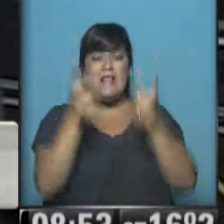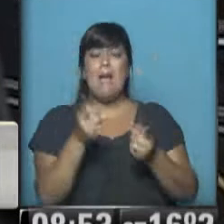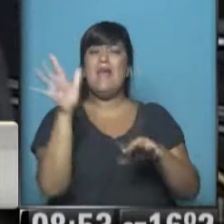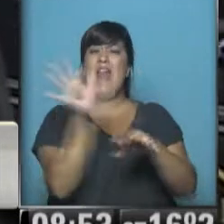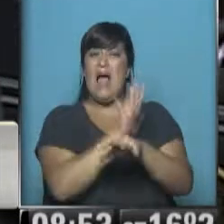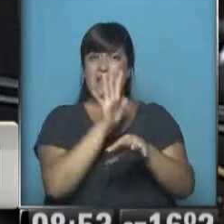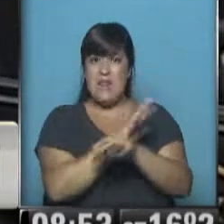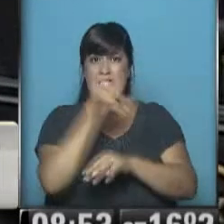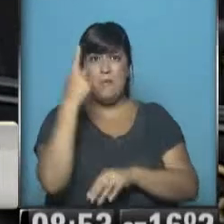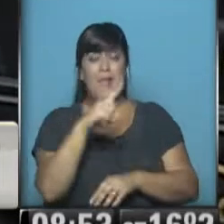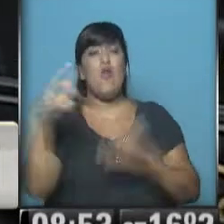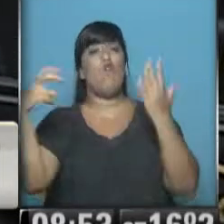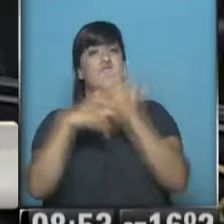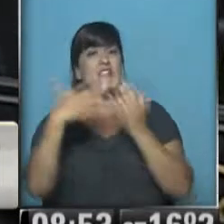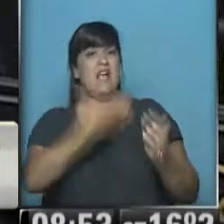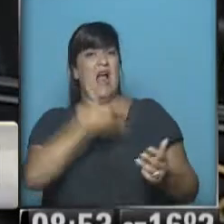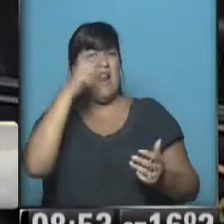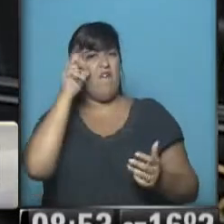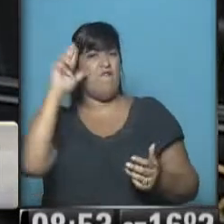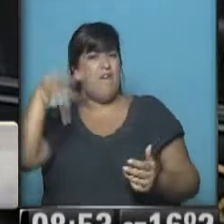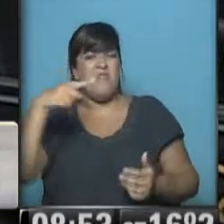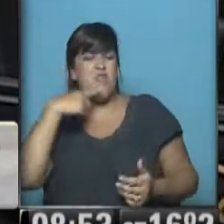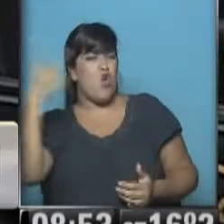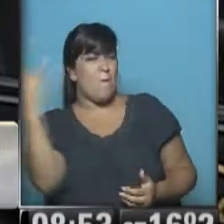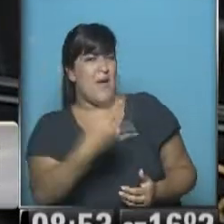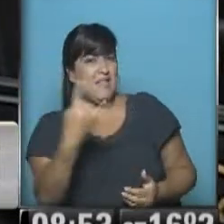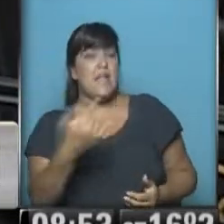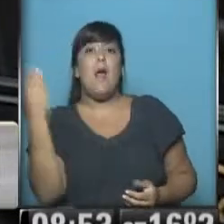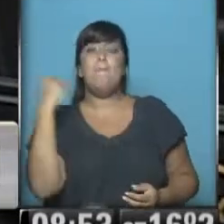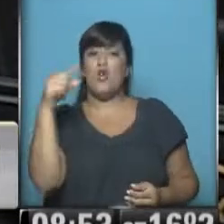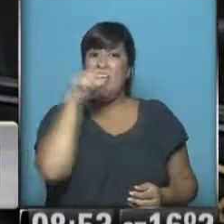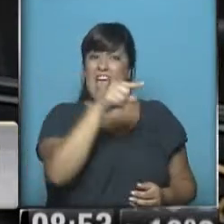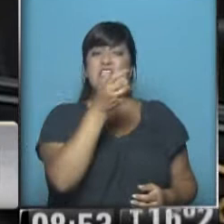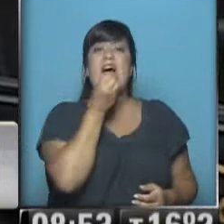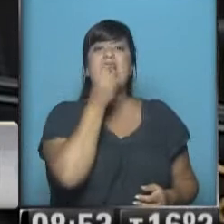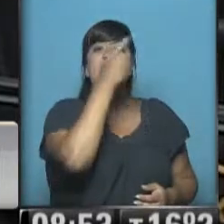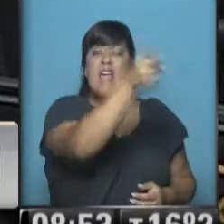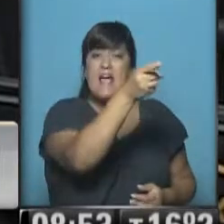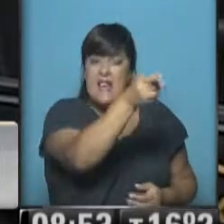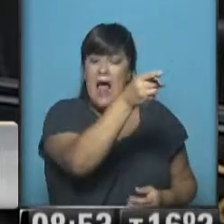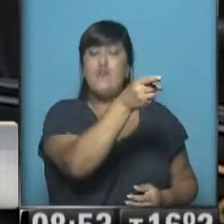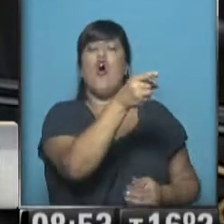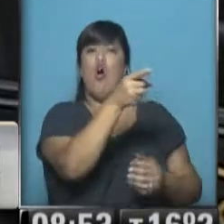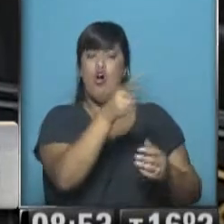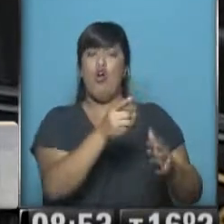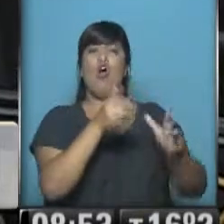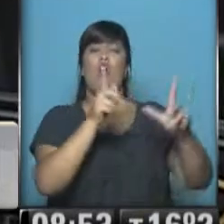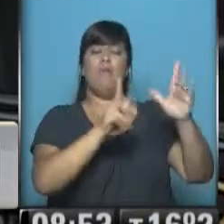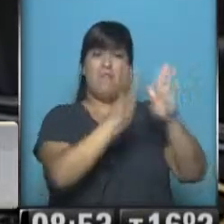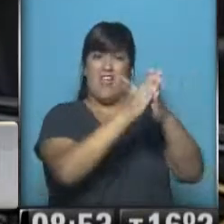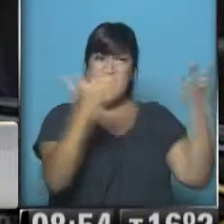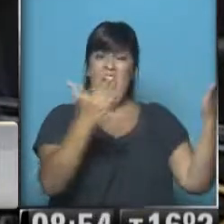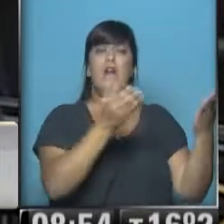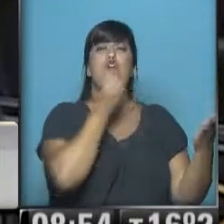Fein cuando a un medio periodístico dio una versión distinta que la que firmó en un documento público de su participación como